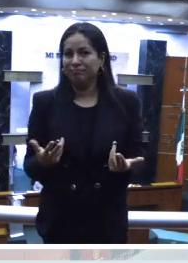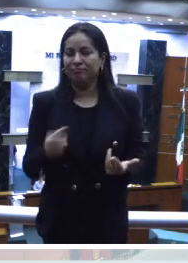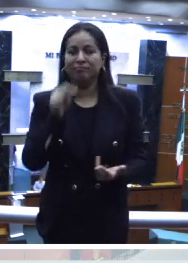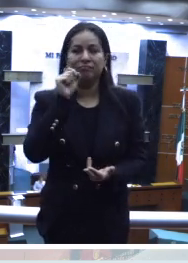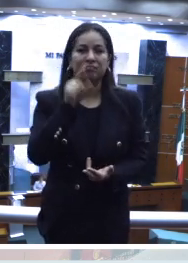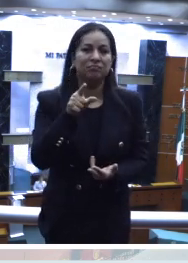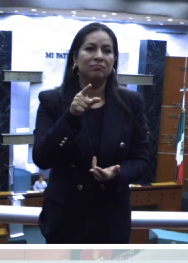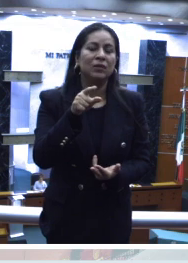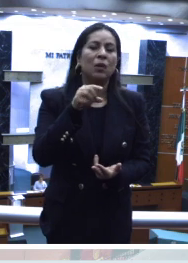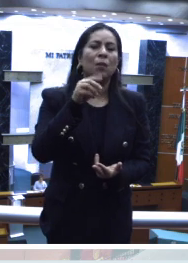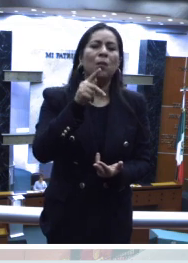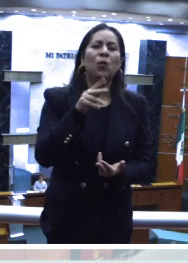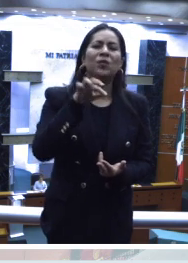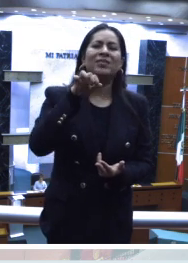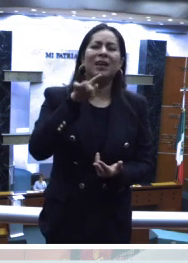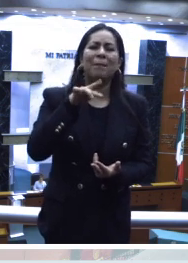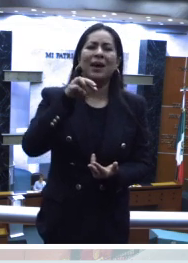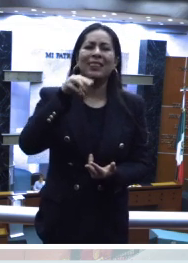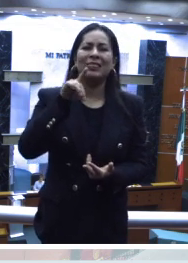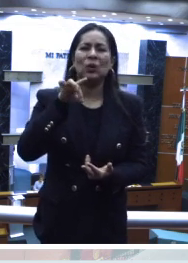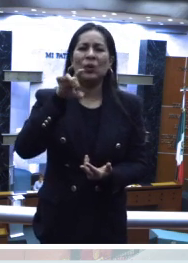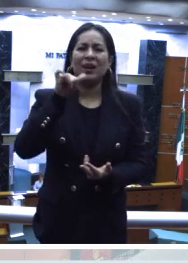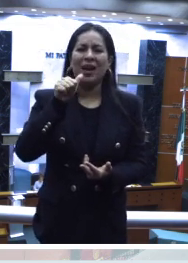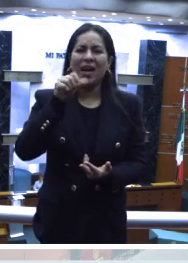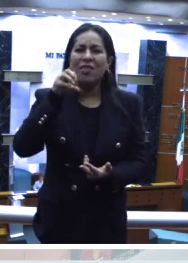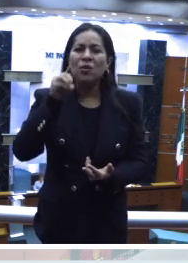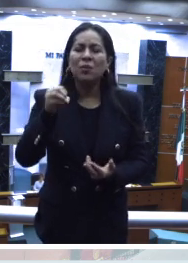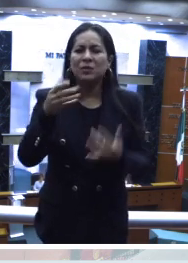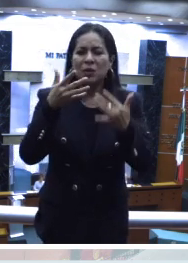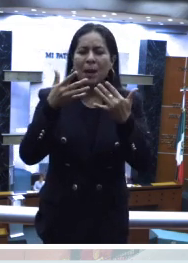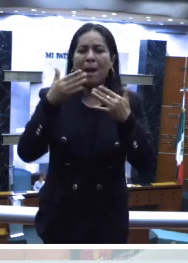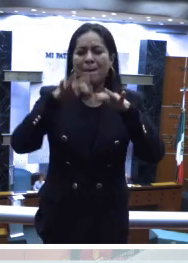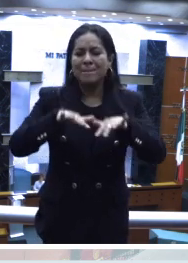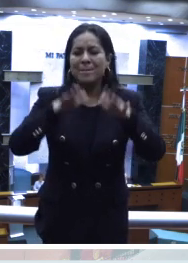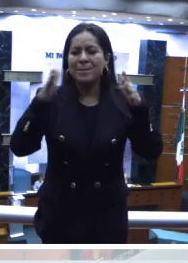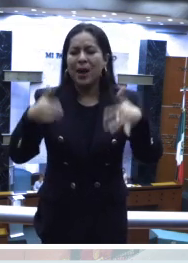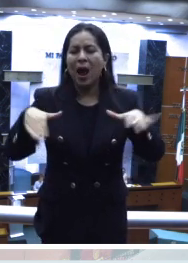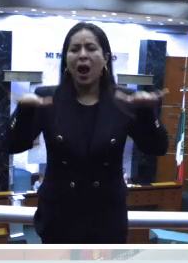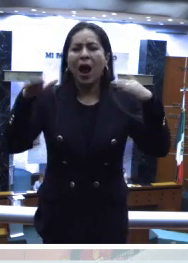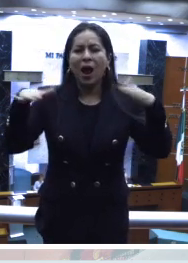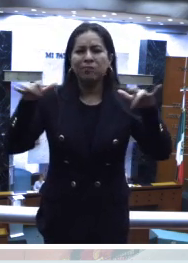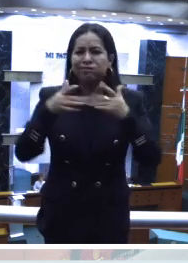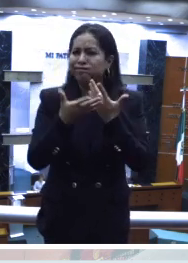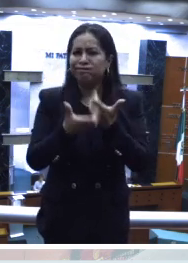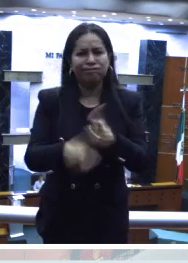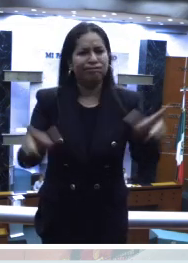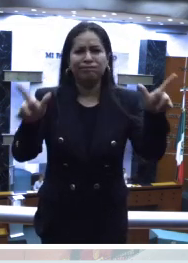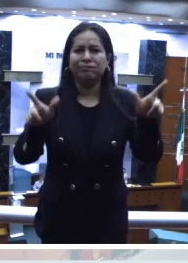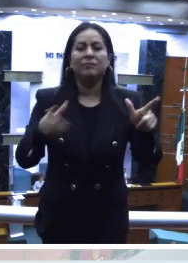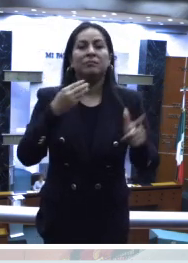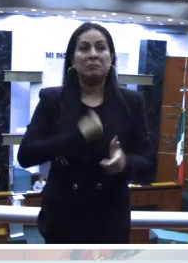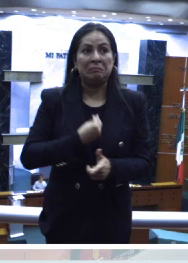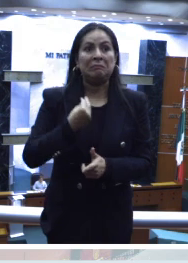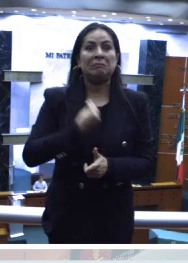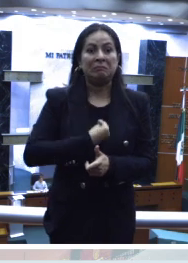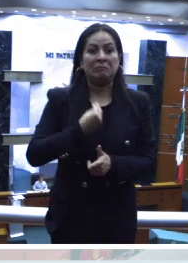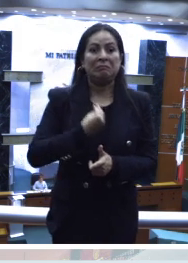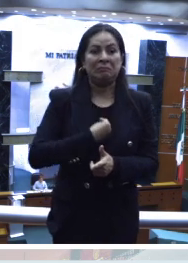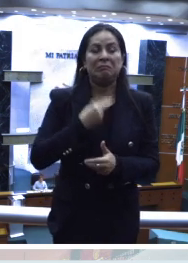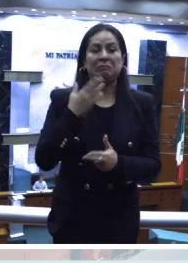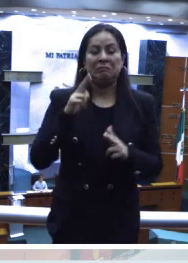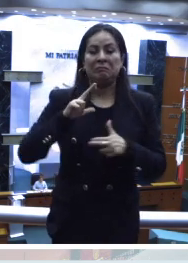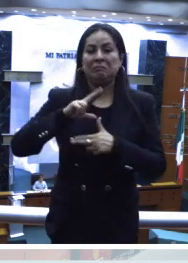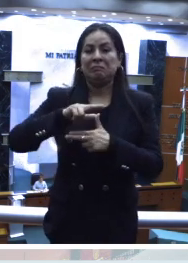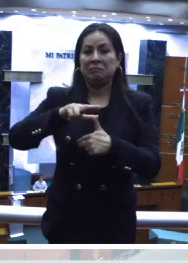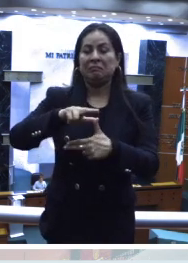punta Maldonado que por ser mar abierto resistió considerablemente los efectos del